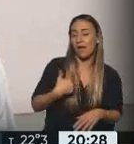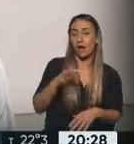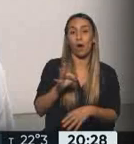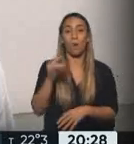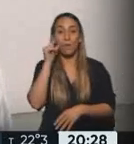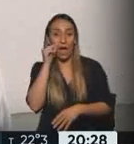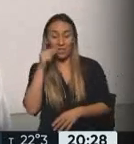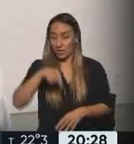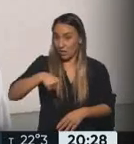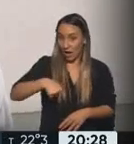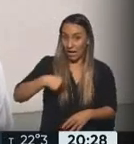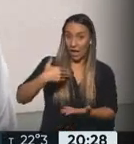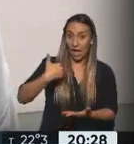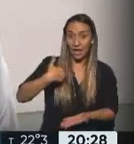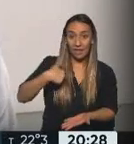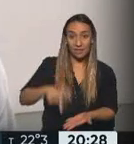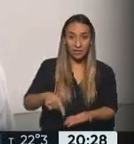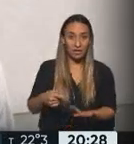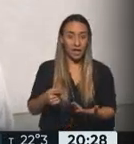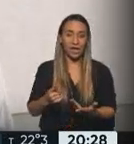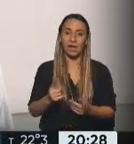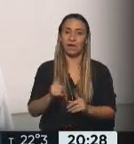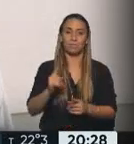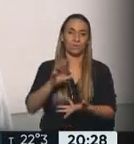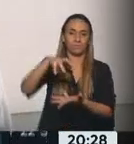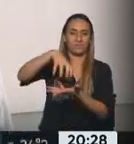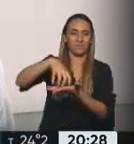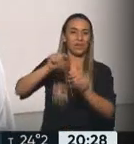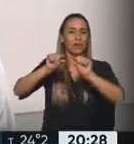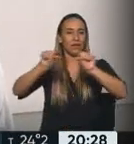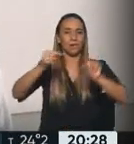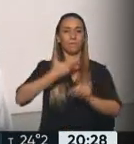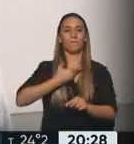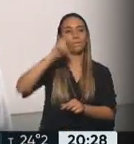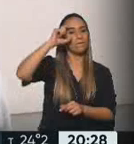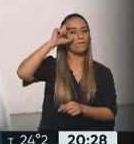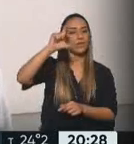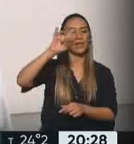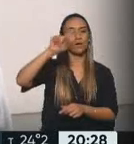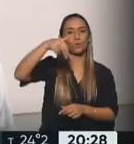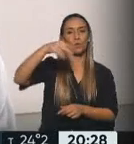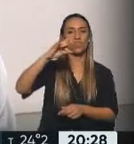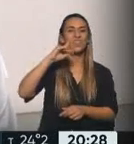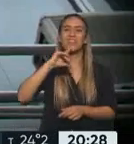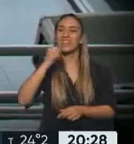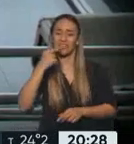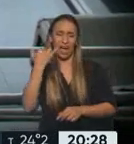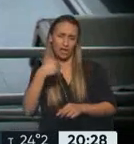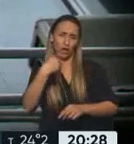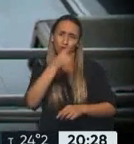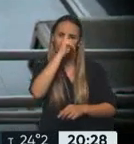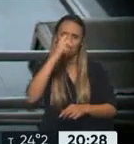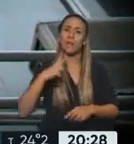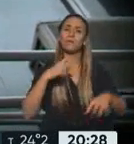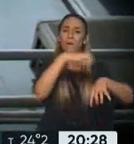acá en el país, digamos, que lugares como Fecunditas y las otras clínicas, digamos, que permiten,